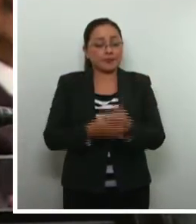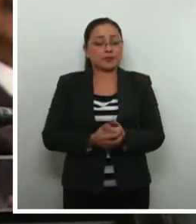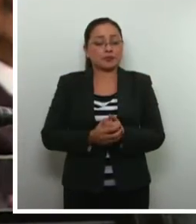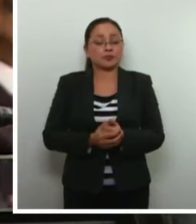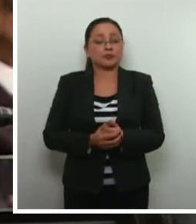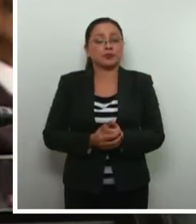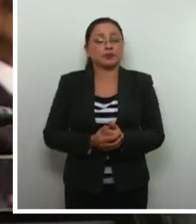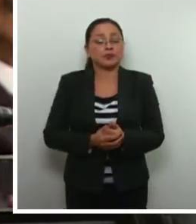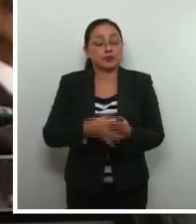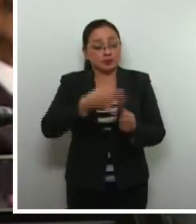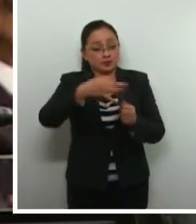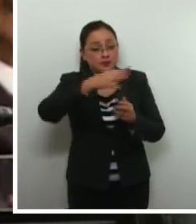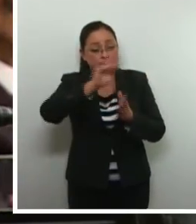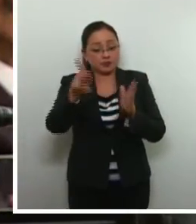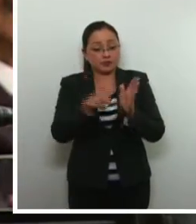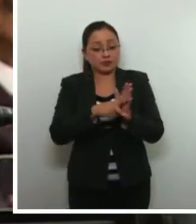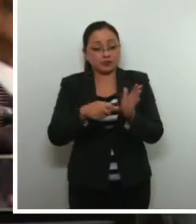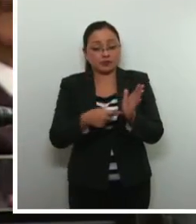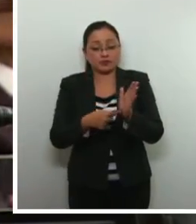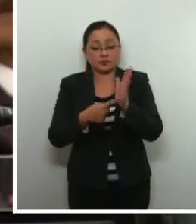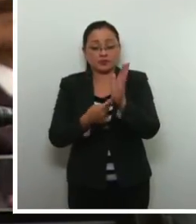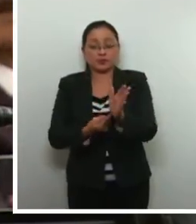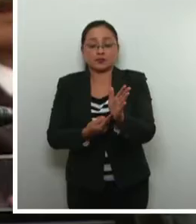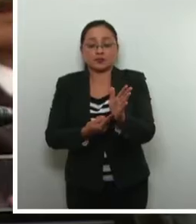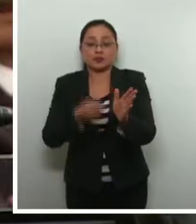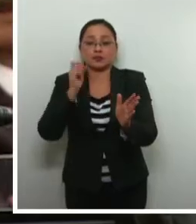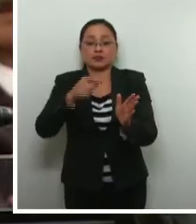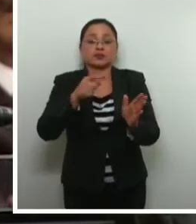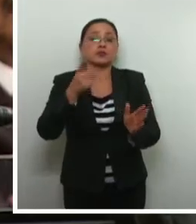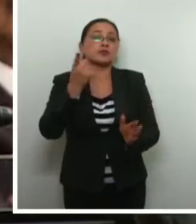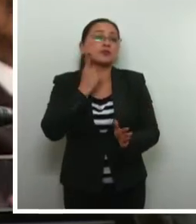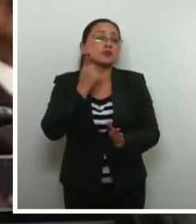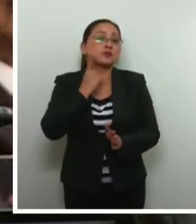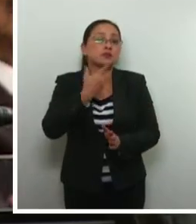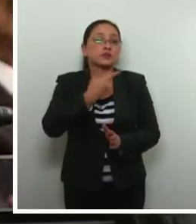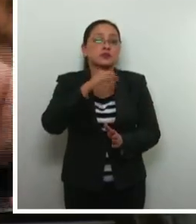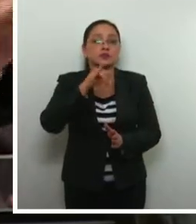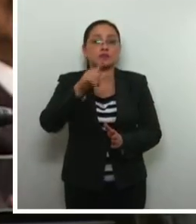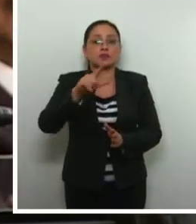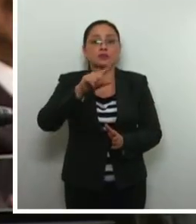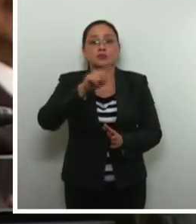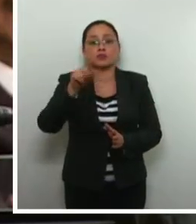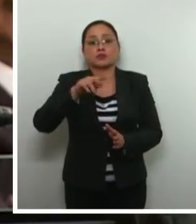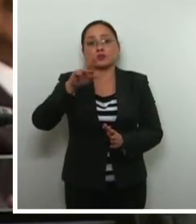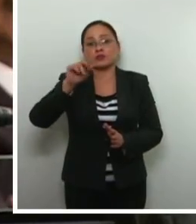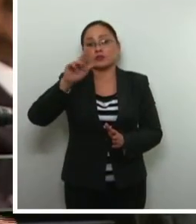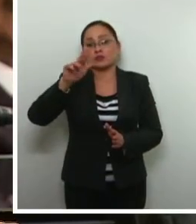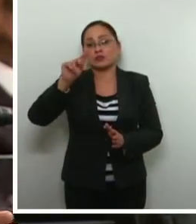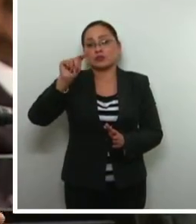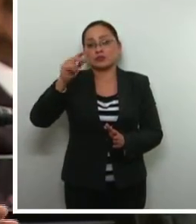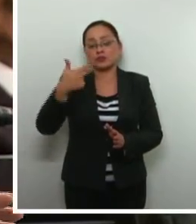estaban reservados en la reserva del diputado Gil Suart al